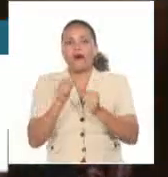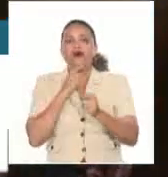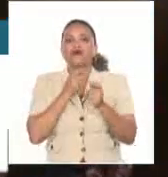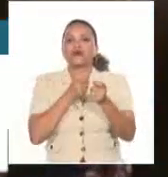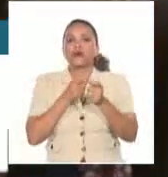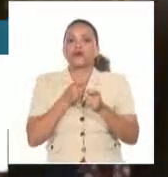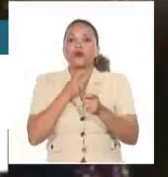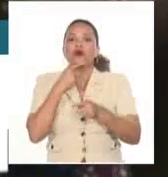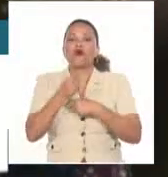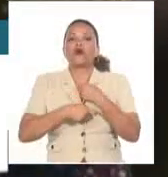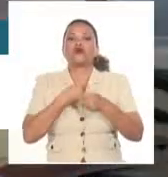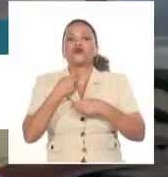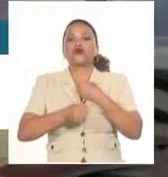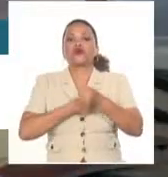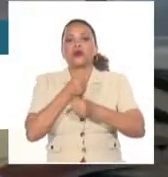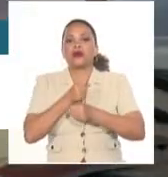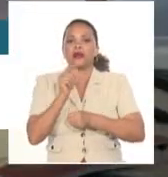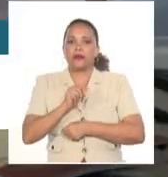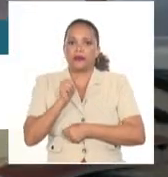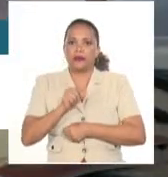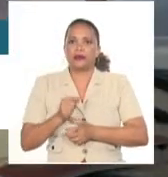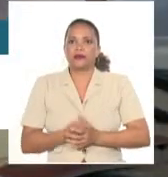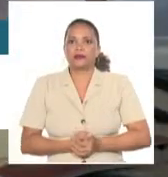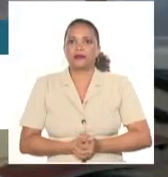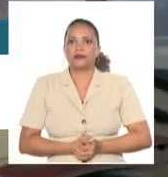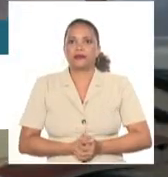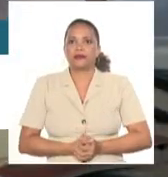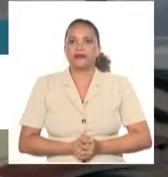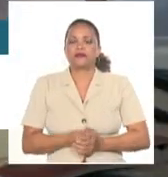llamados comanditos. El plan era macabro: